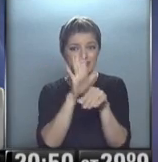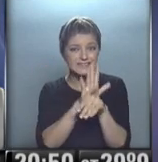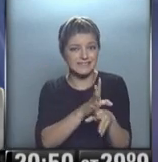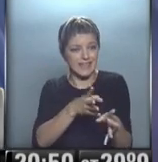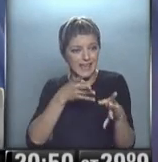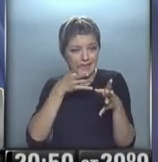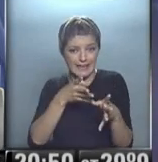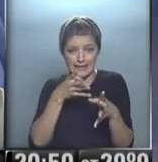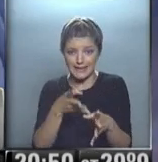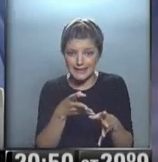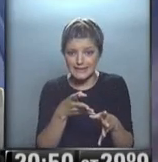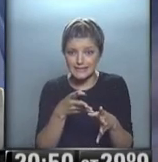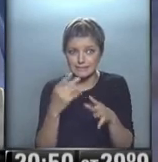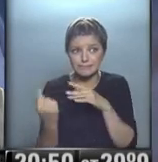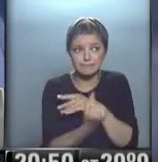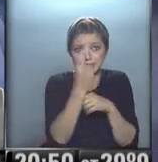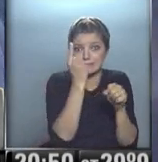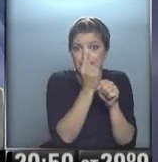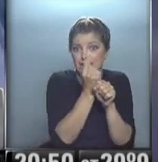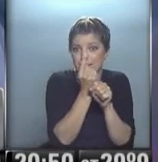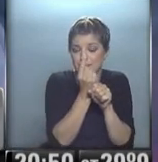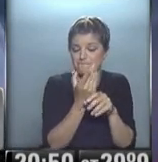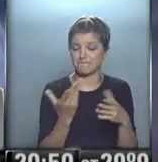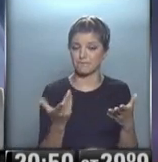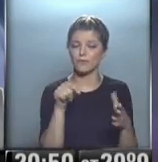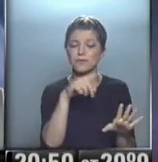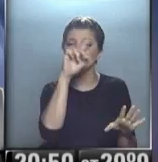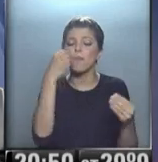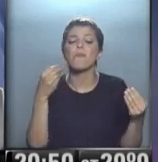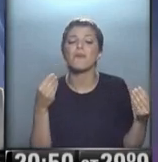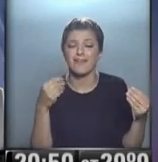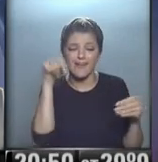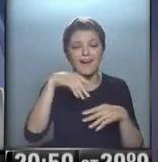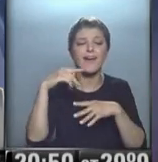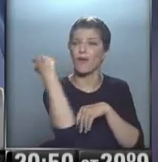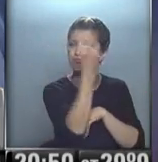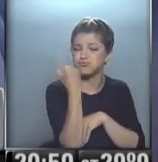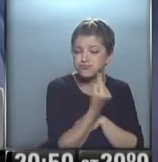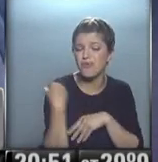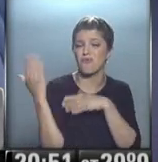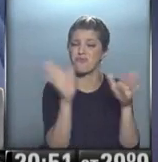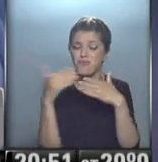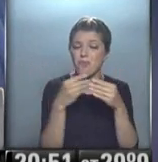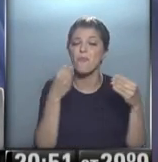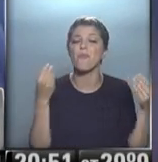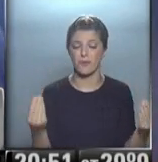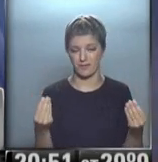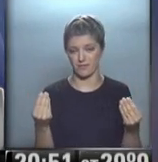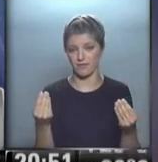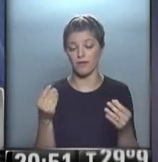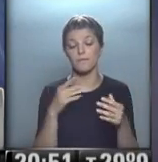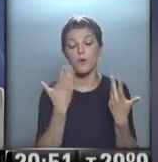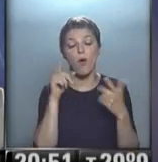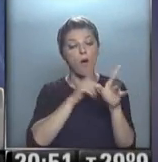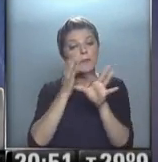retaguardia, está en el primer lugar. Entonces la pregunta es ¿por qué? Y muchos analistas serios y gente que trabaja sobre el cambio climático no